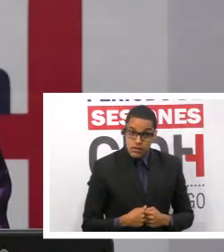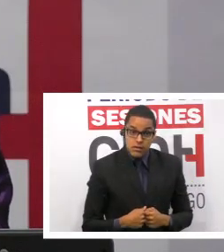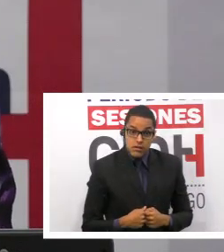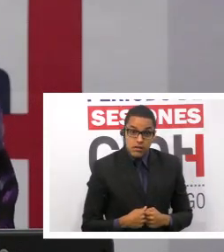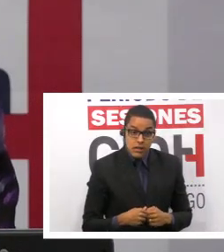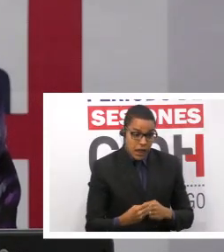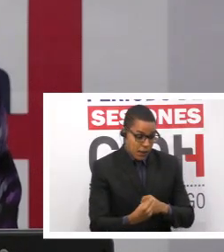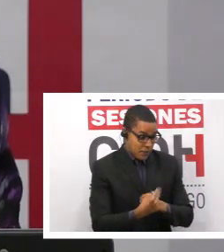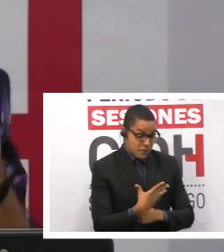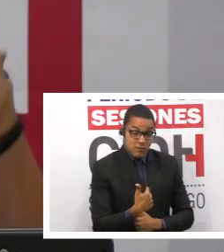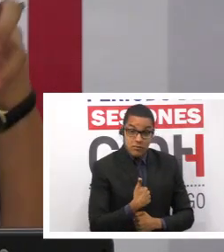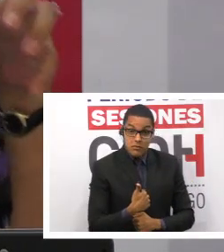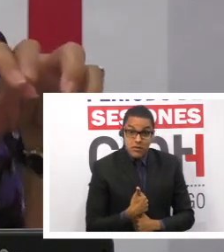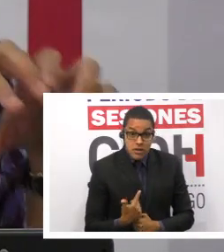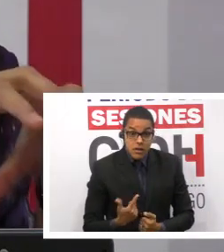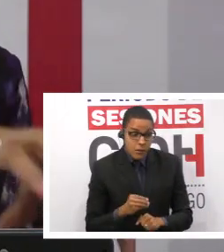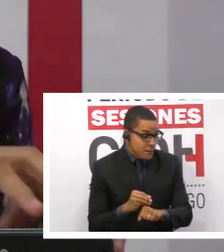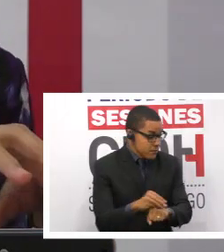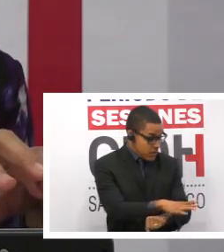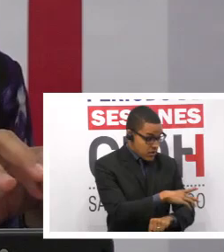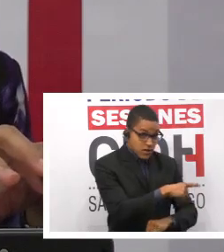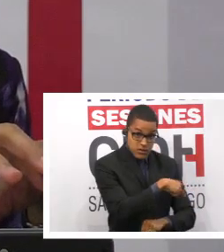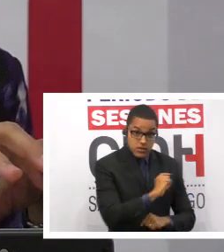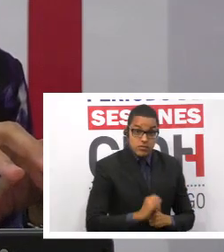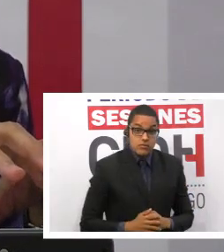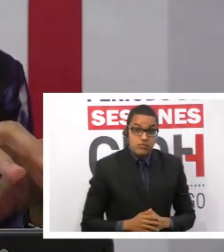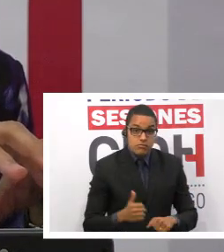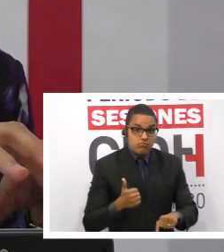significa en internet